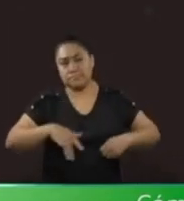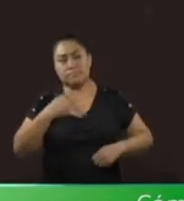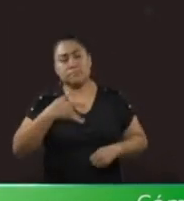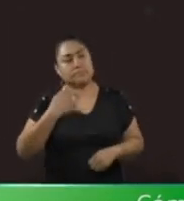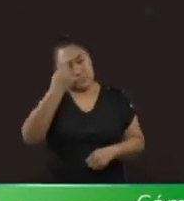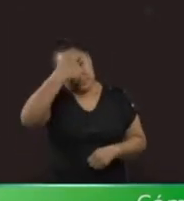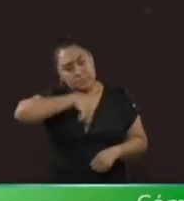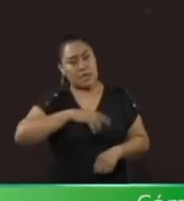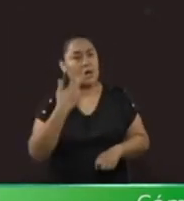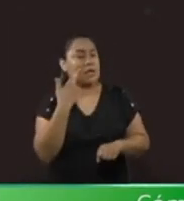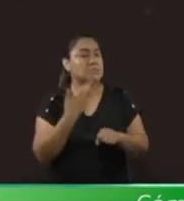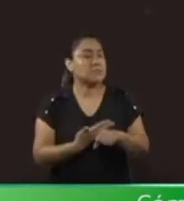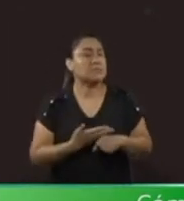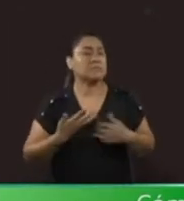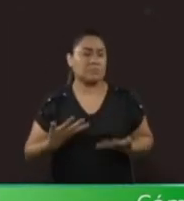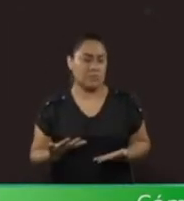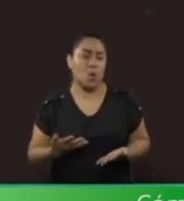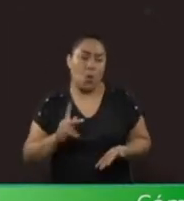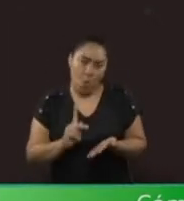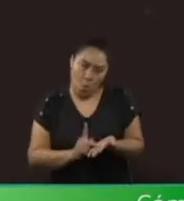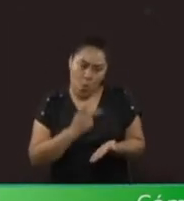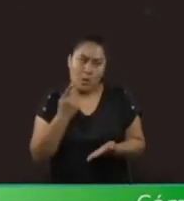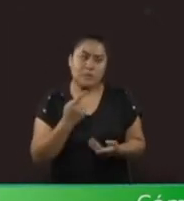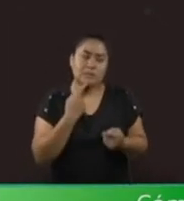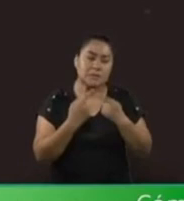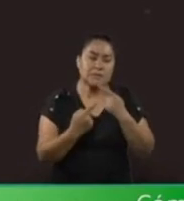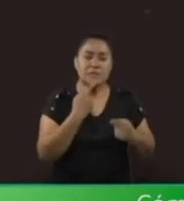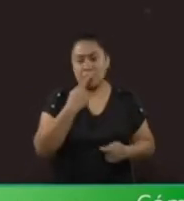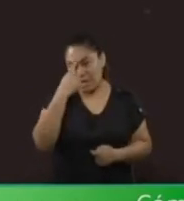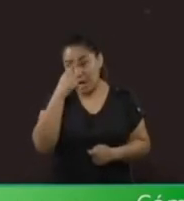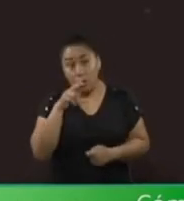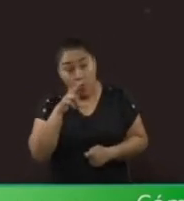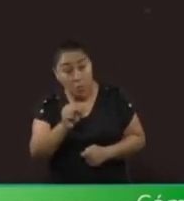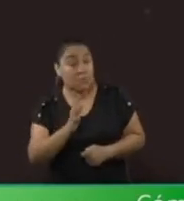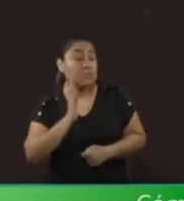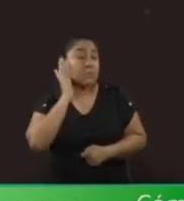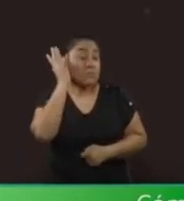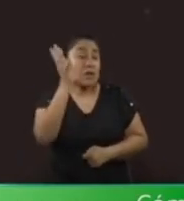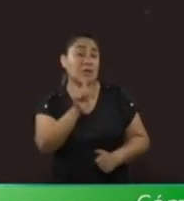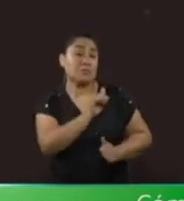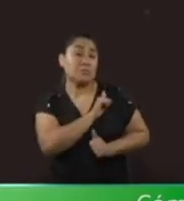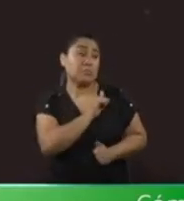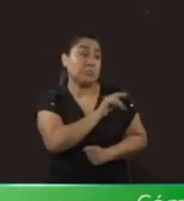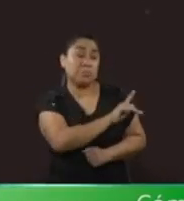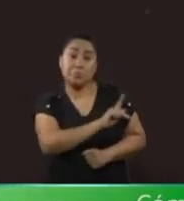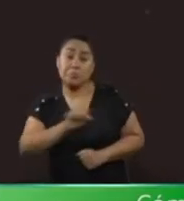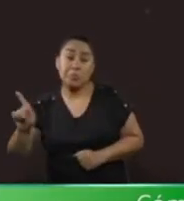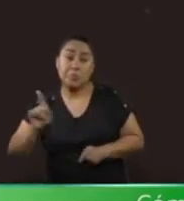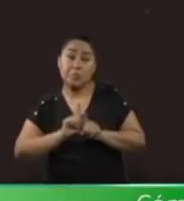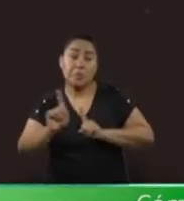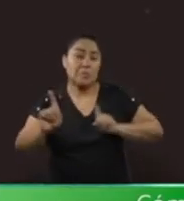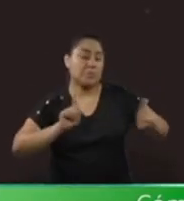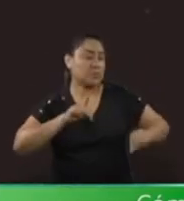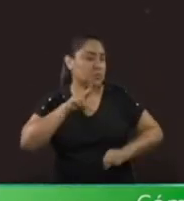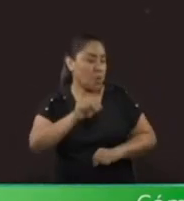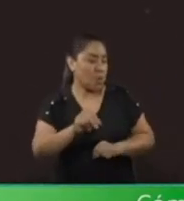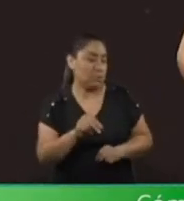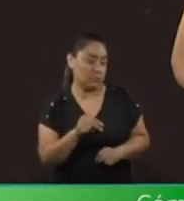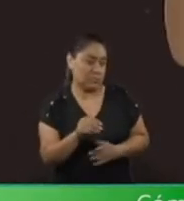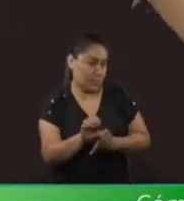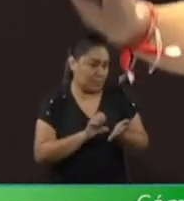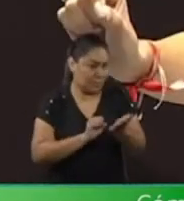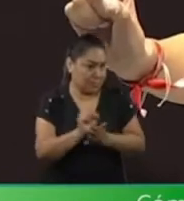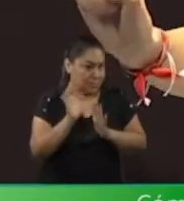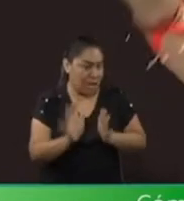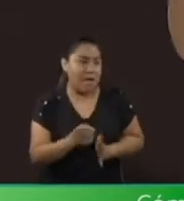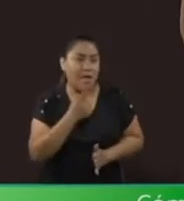responsabilidad para luchar por esa última trinchera para la no militarización del Estado mexicano. Nuestras constituciones, así lo han dicho,